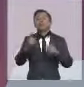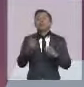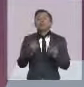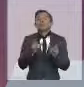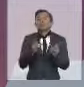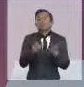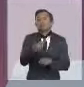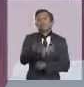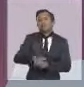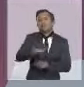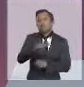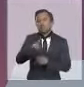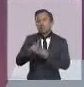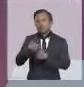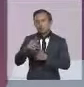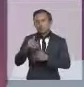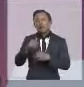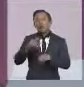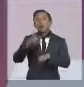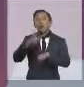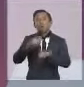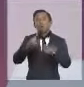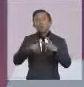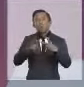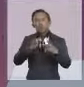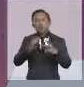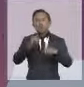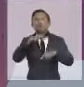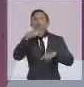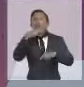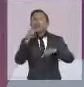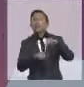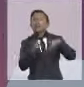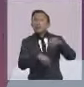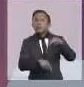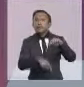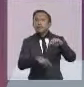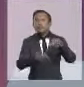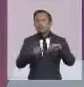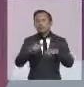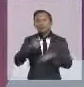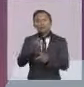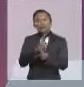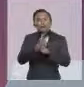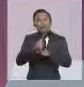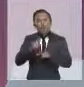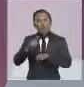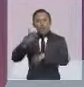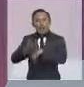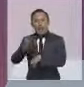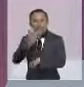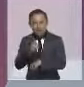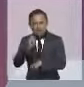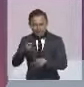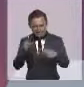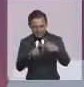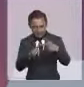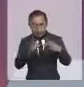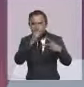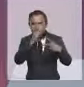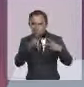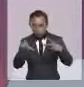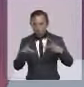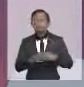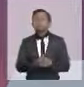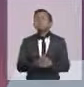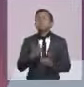2, combate a la corrupción e impunidad. En el primer segmento voy a hacer una pregunta inicial para todos los candidatos. Que